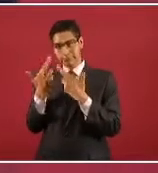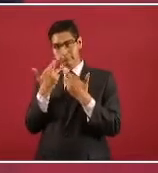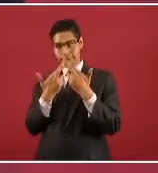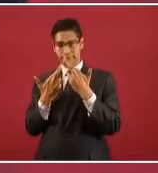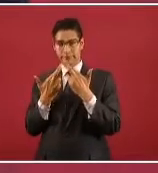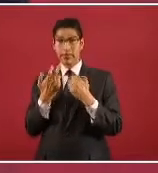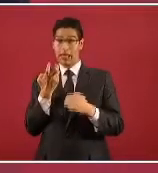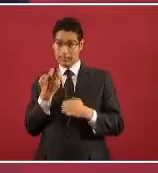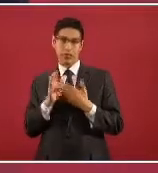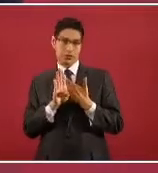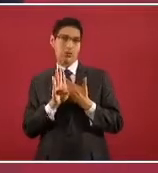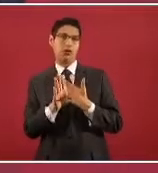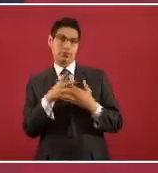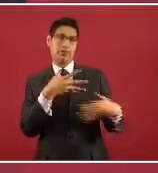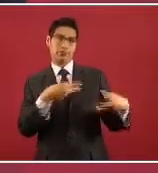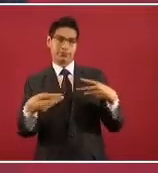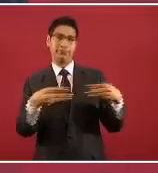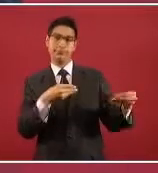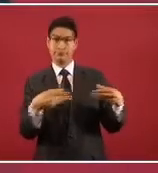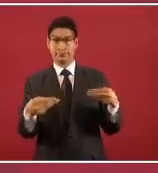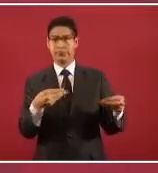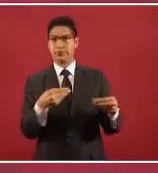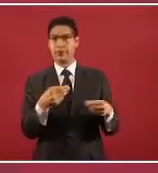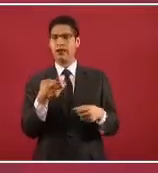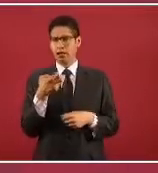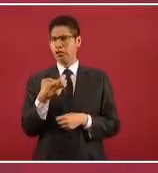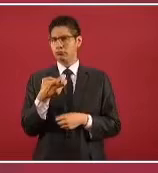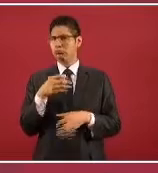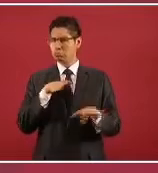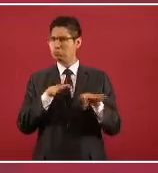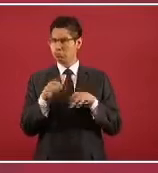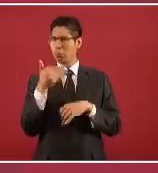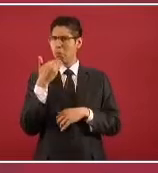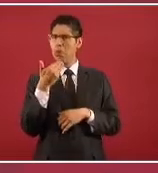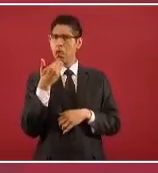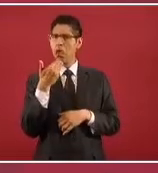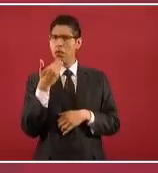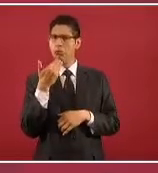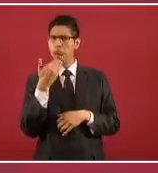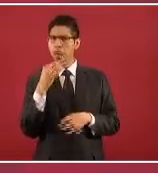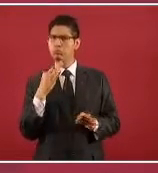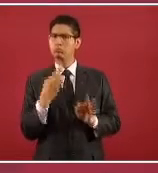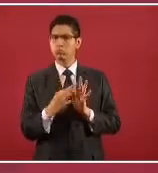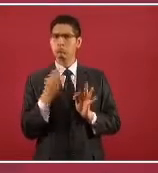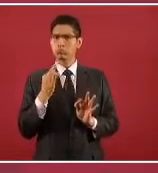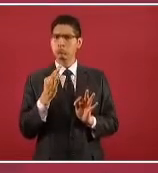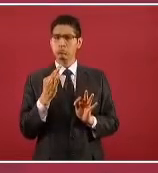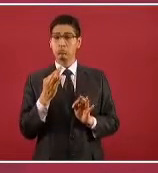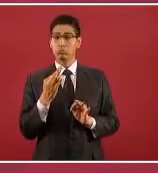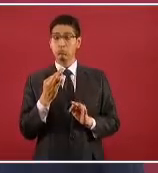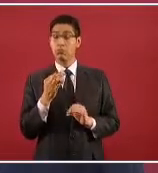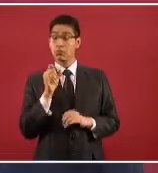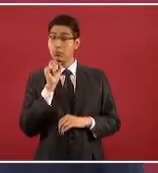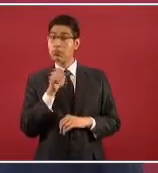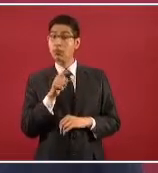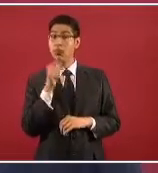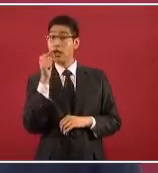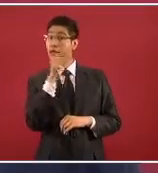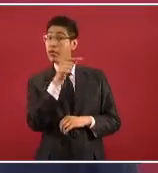decide. Están trabajando muy profesionalmente en todo esto, los médicos,